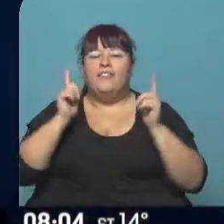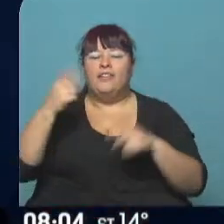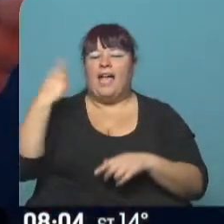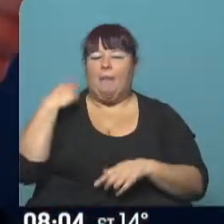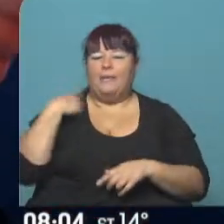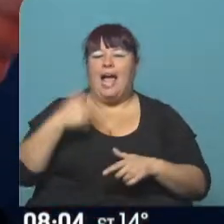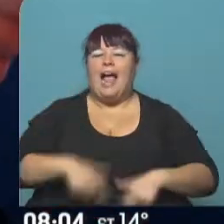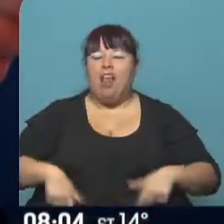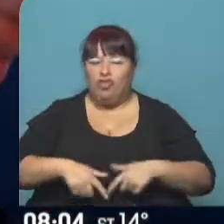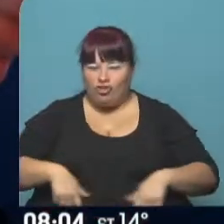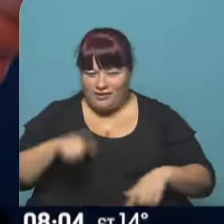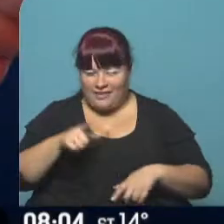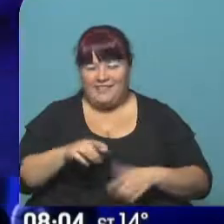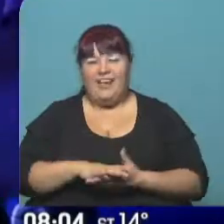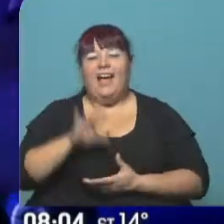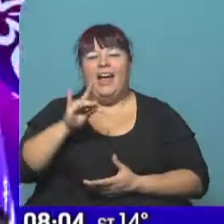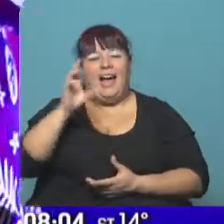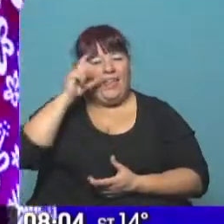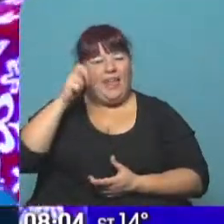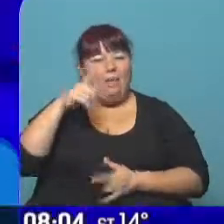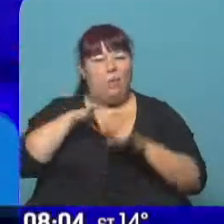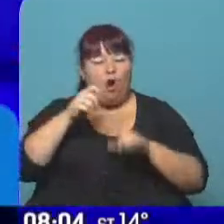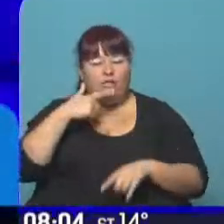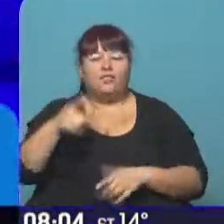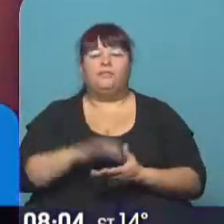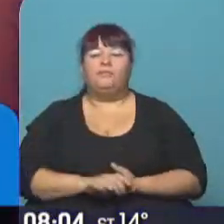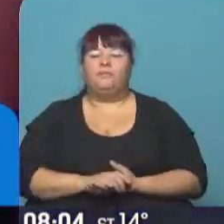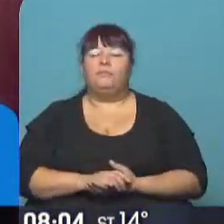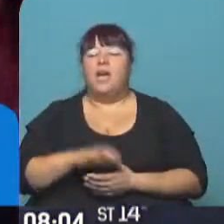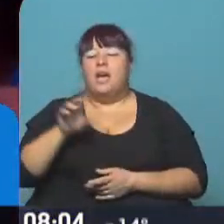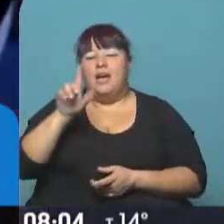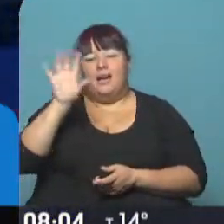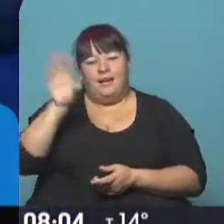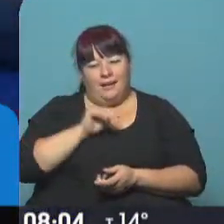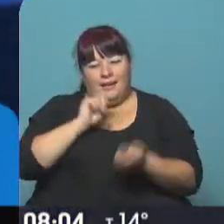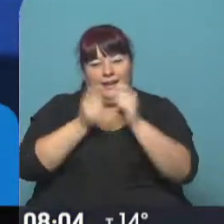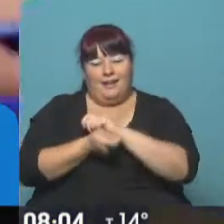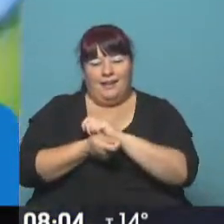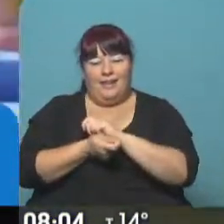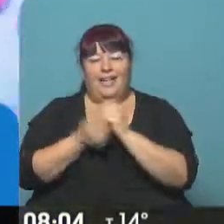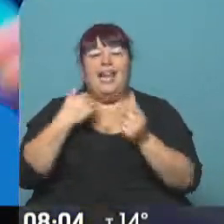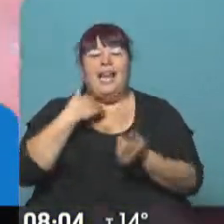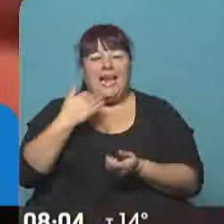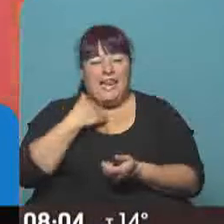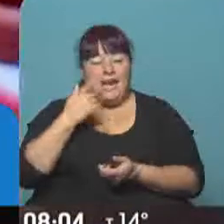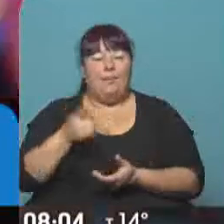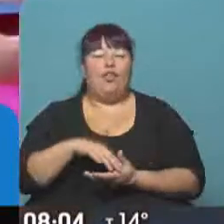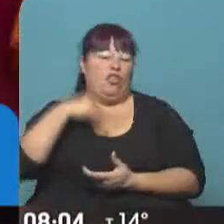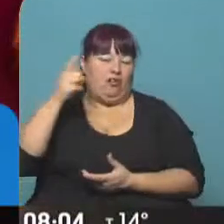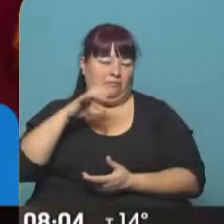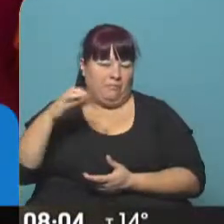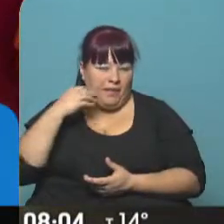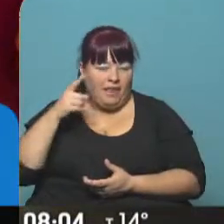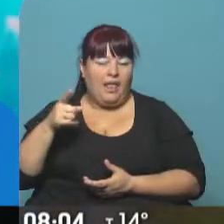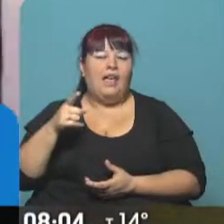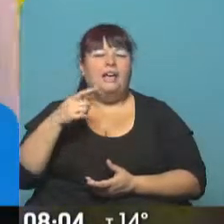Capitán Calzoncillos de DreamWorks. Ahí atrás, David Soren, que adaptó los libros de Pilkey, libros que